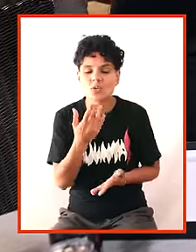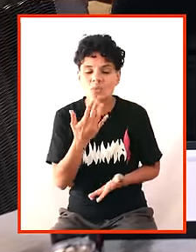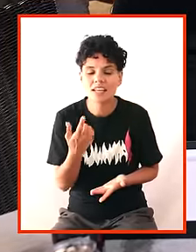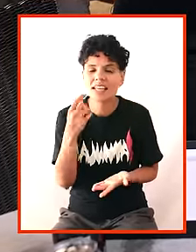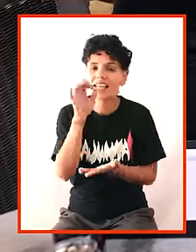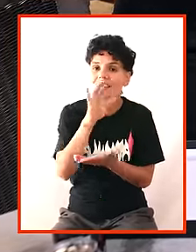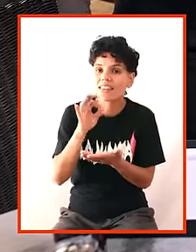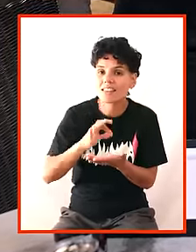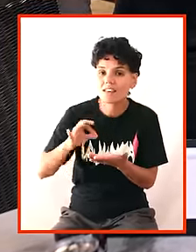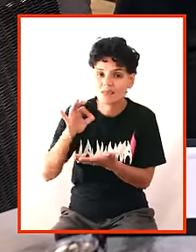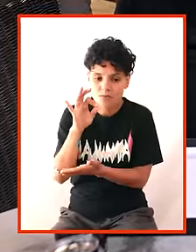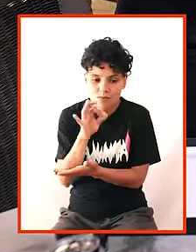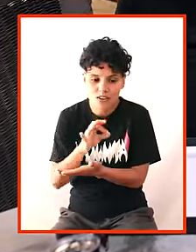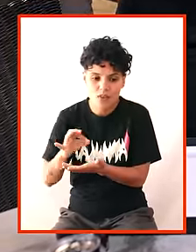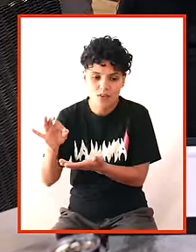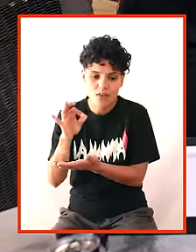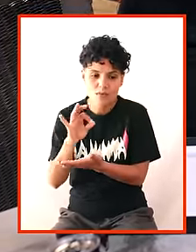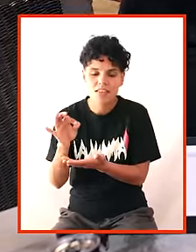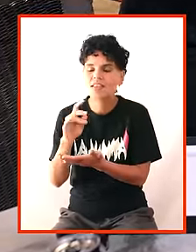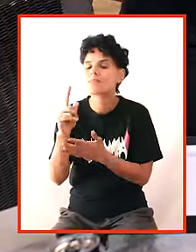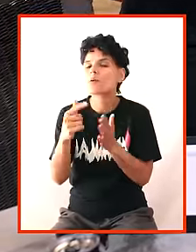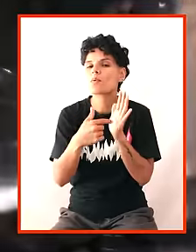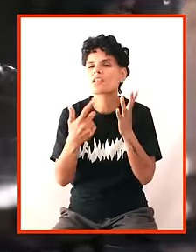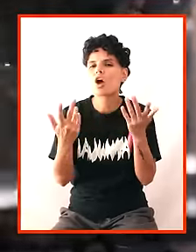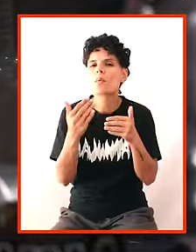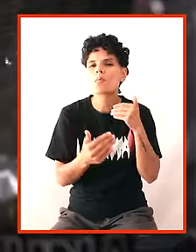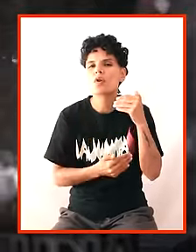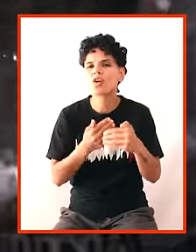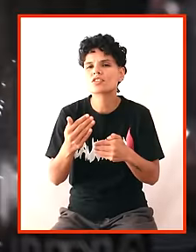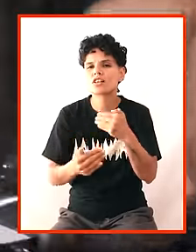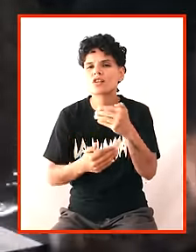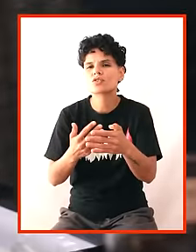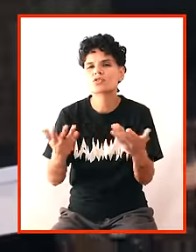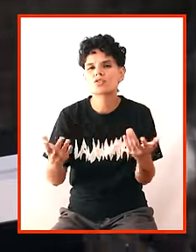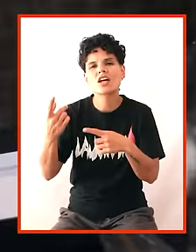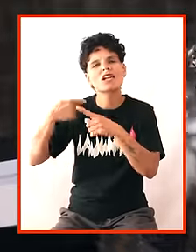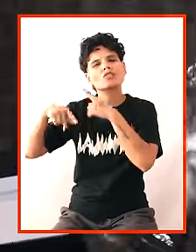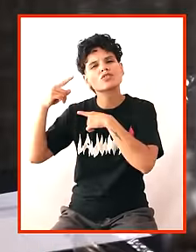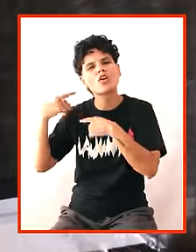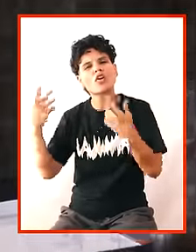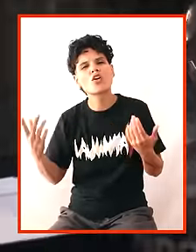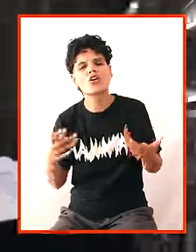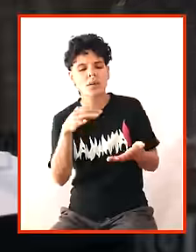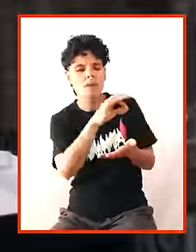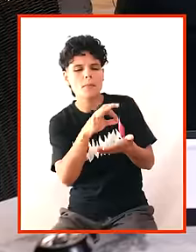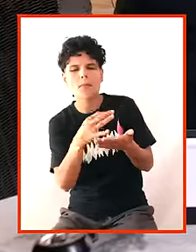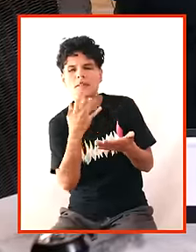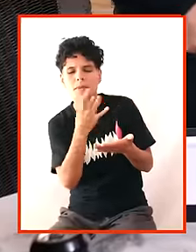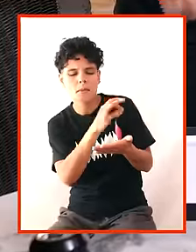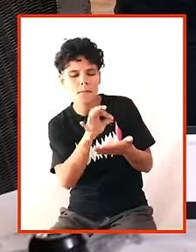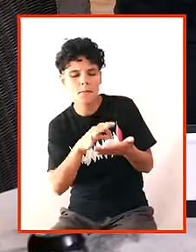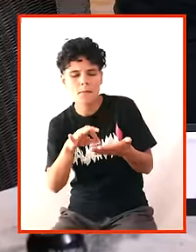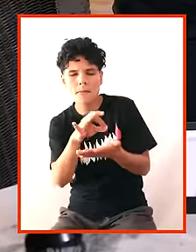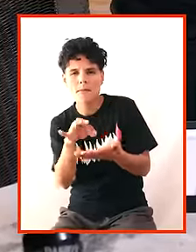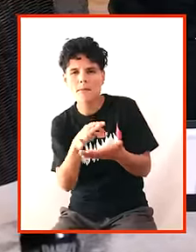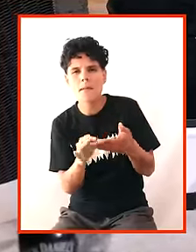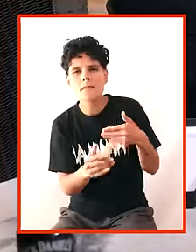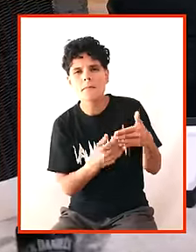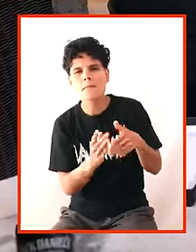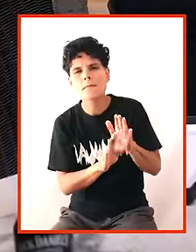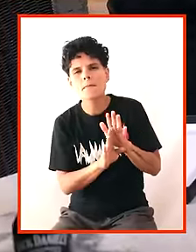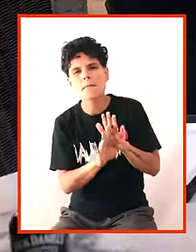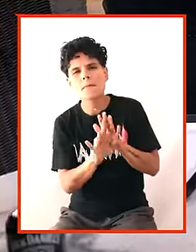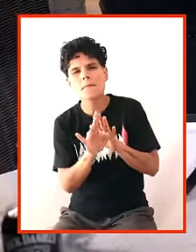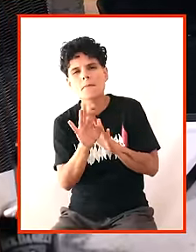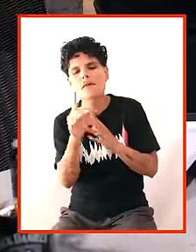que gráficamente va explicando también el proceso de cómo se llegó a esto. O sea, cuenta la historia, te muestra los bosquejos, los diseños que